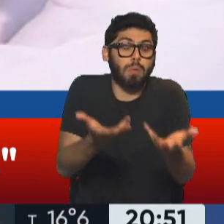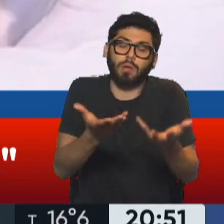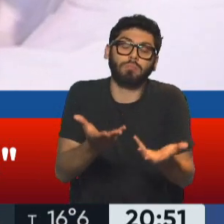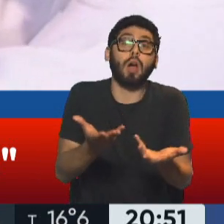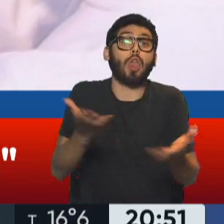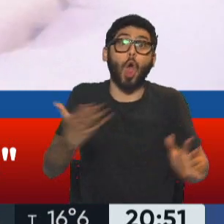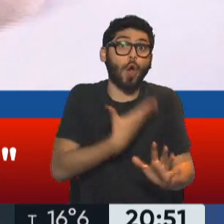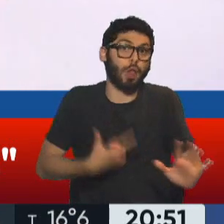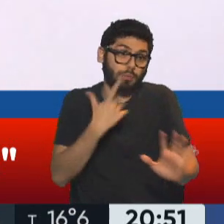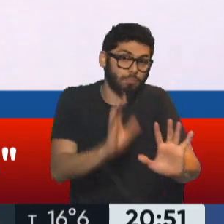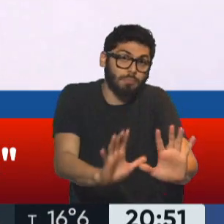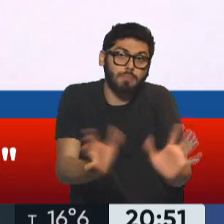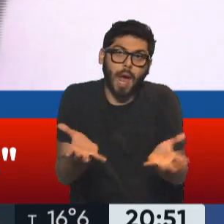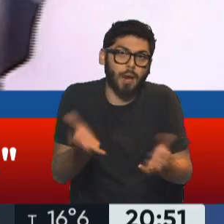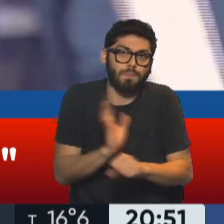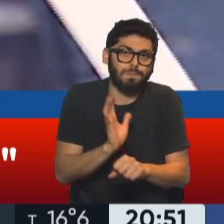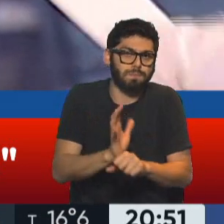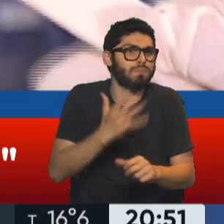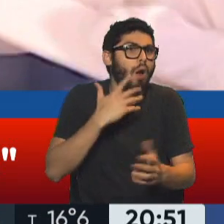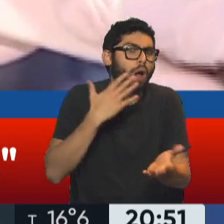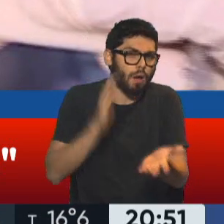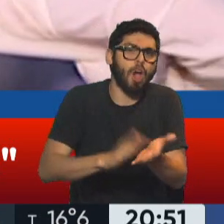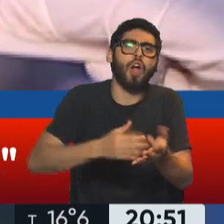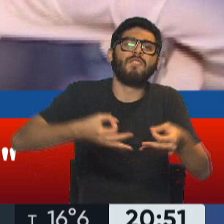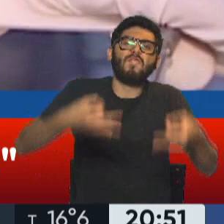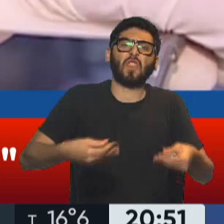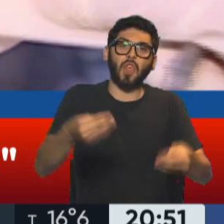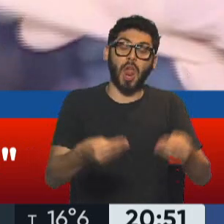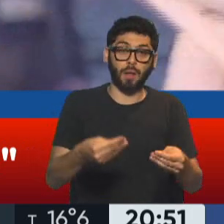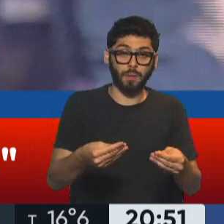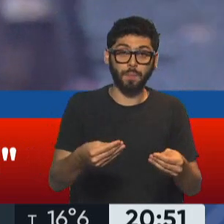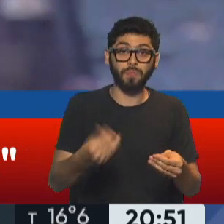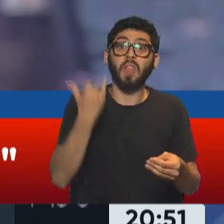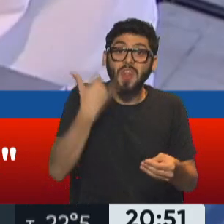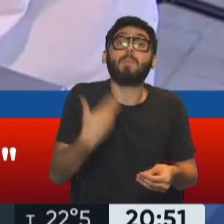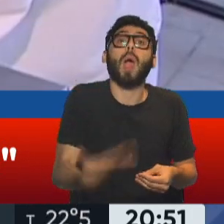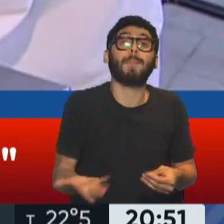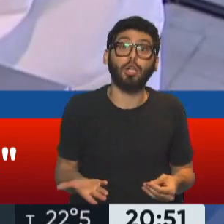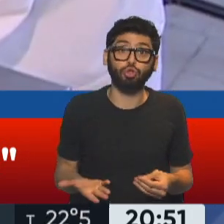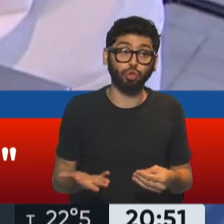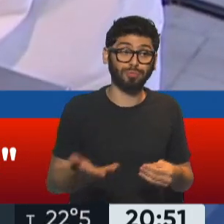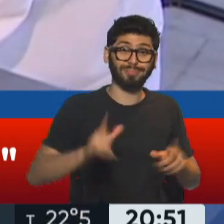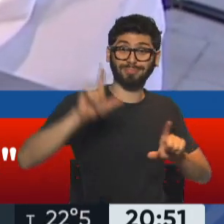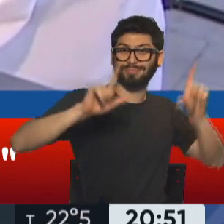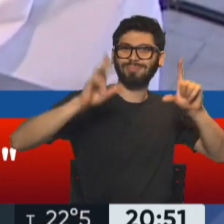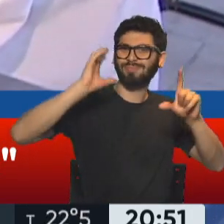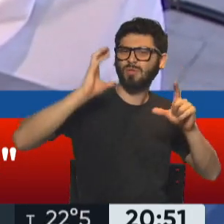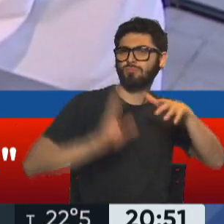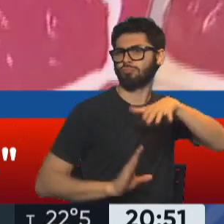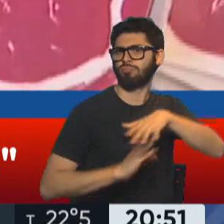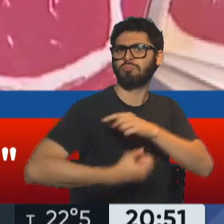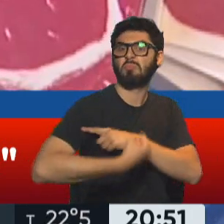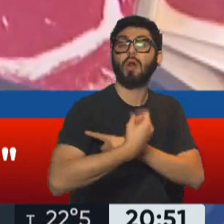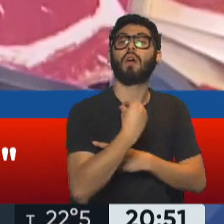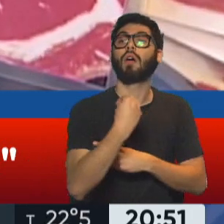parar y poner en regla fiscalmente eso, Hugo. ¿Y qué pasó? Los medios hegemónicos, en vez de ponerse a favor